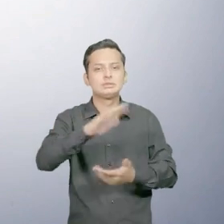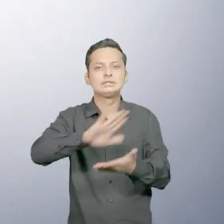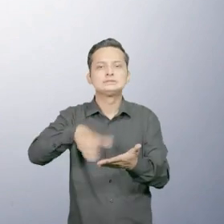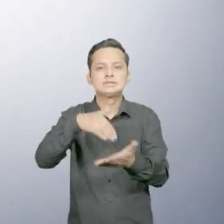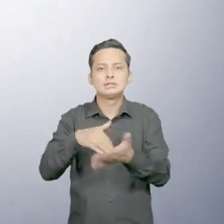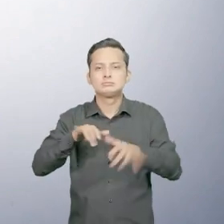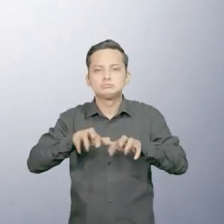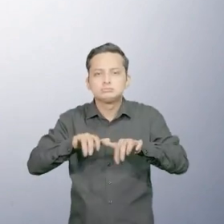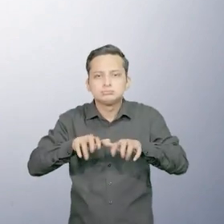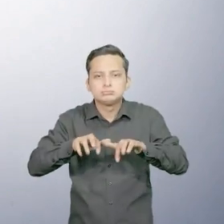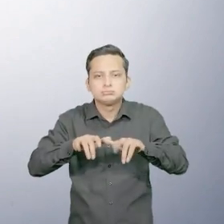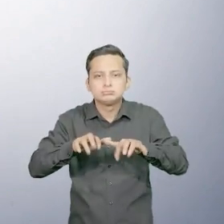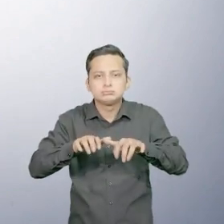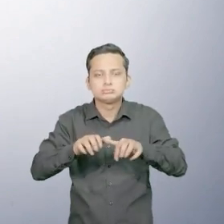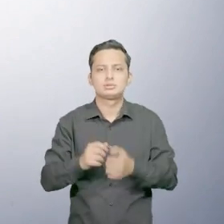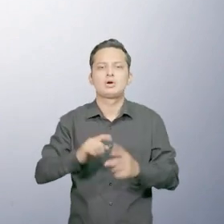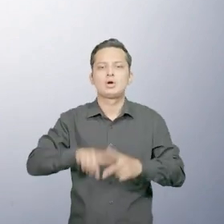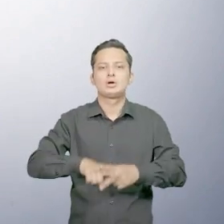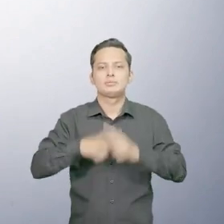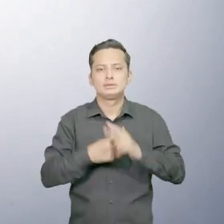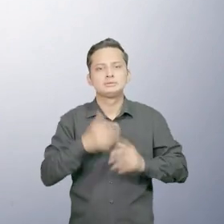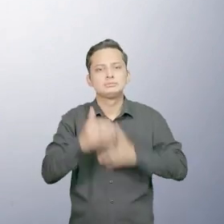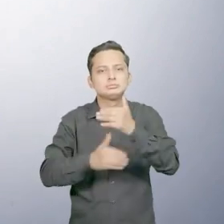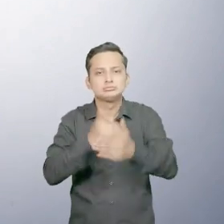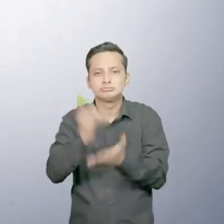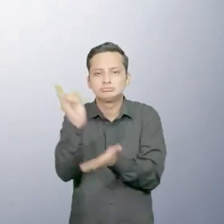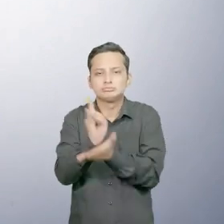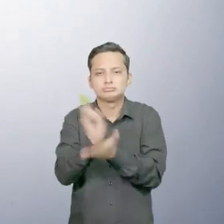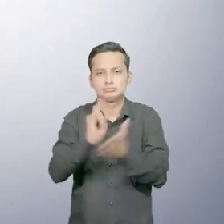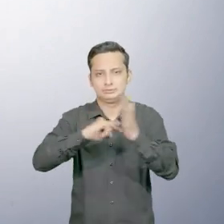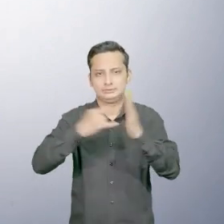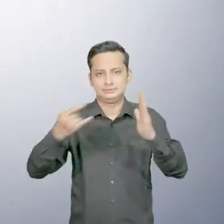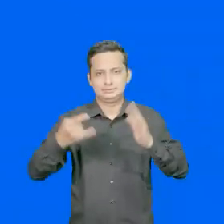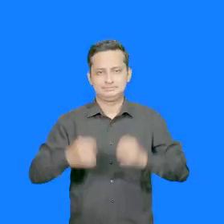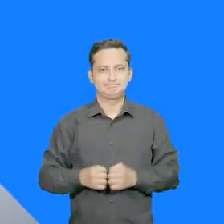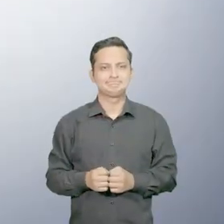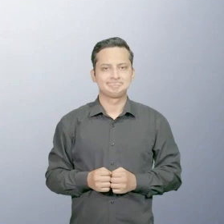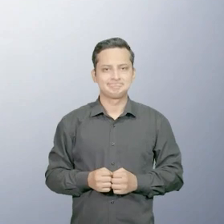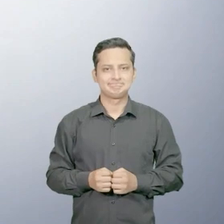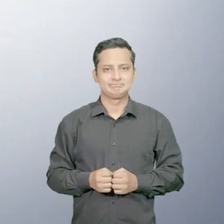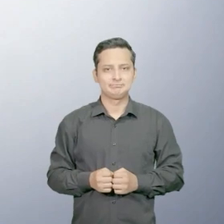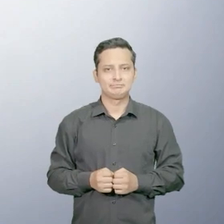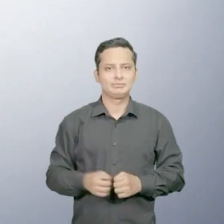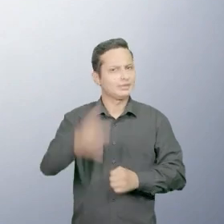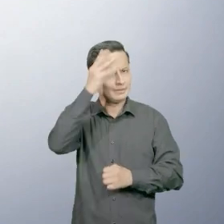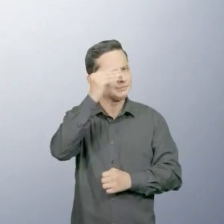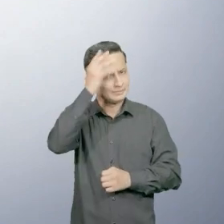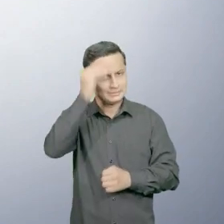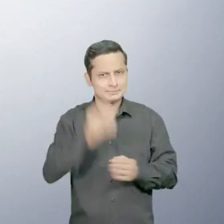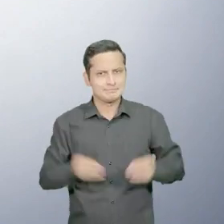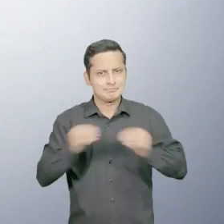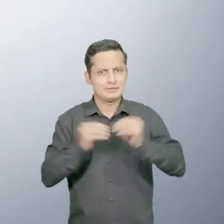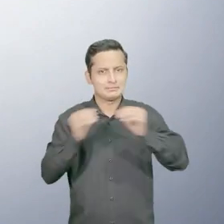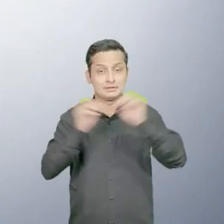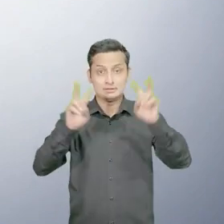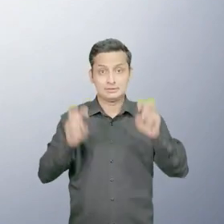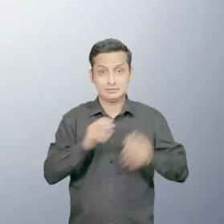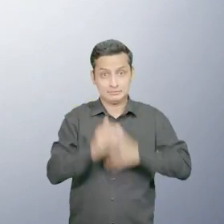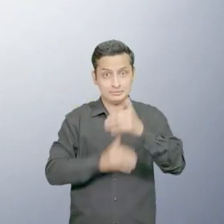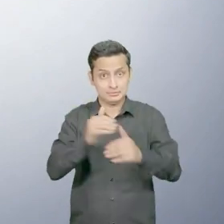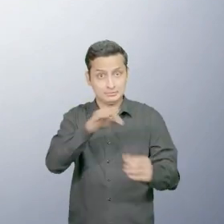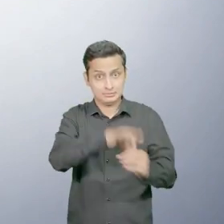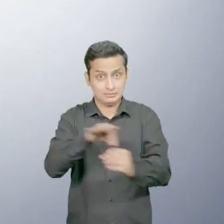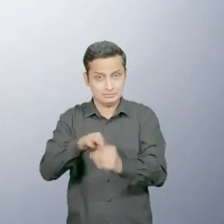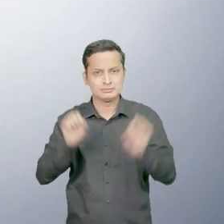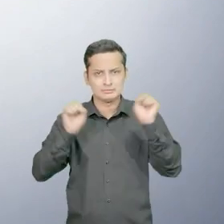de digitalización de actas para iniciar su procesamiento. Si desean conocer más sobre el